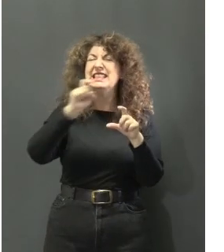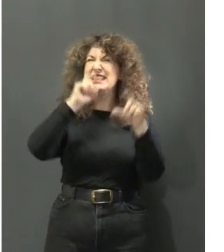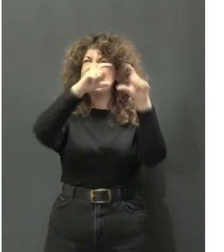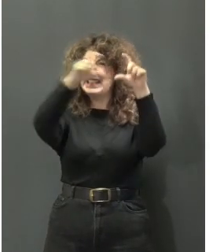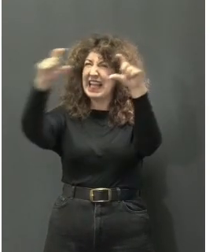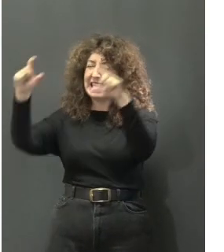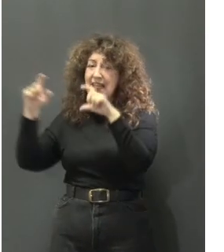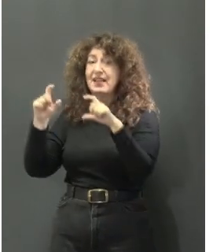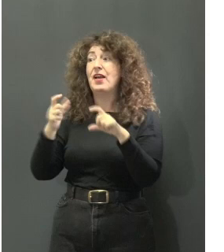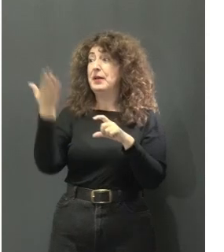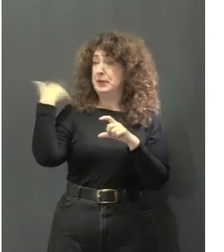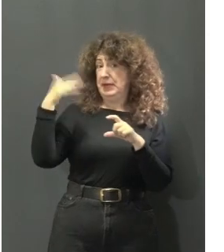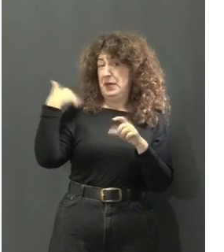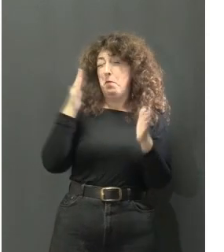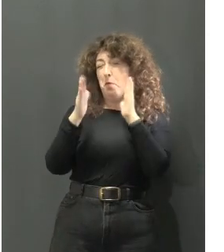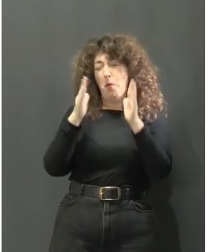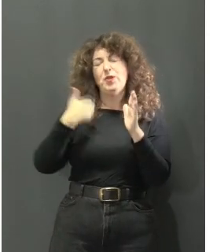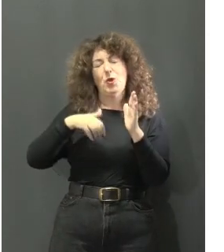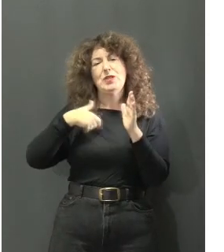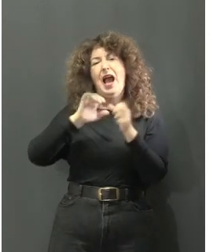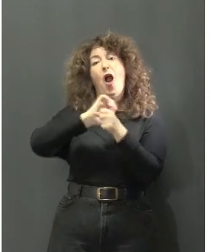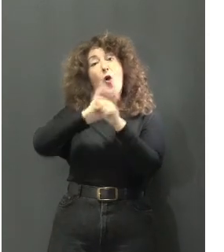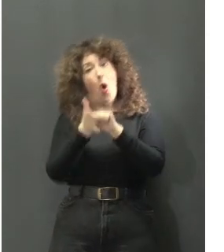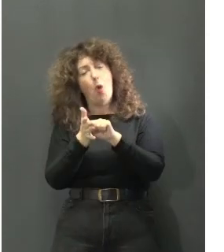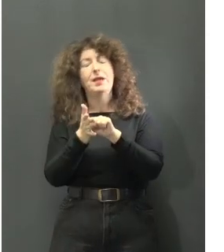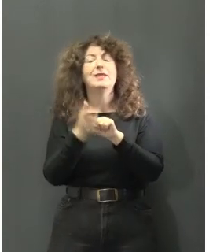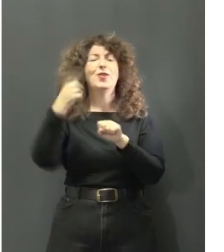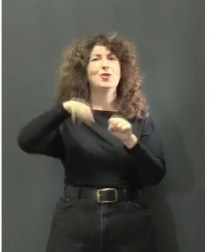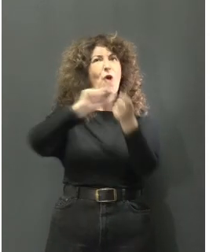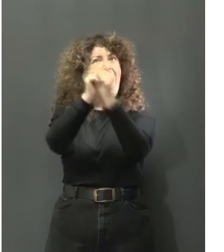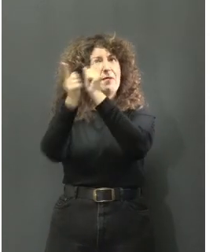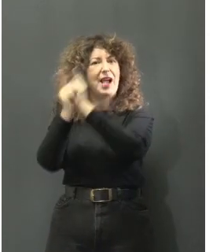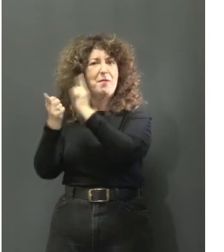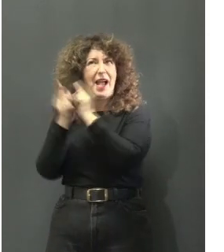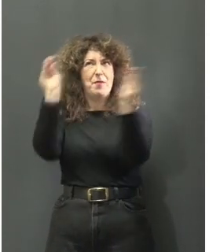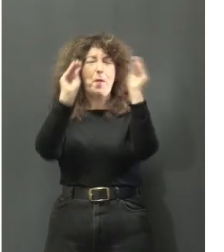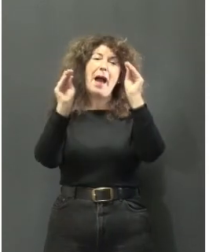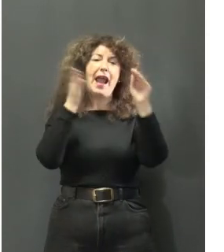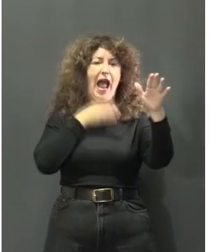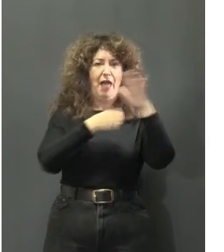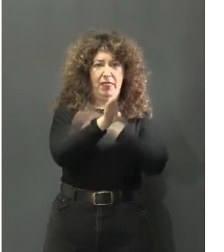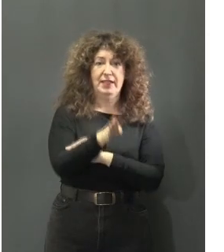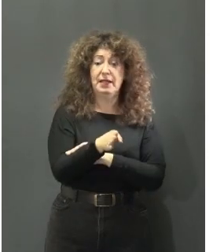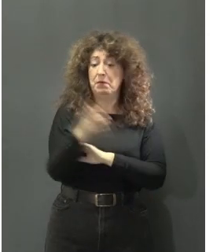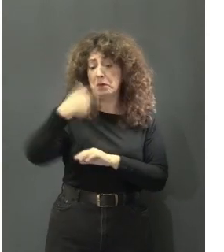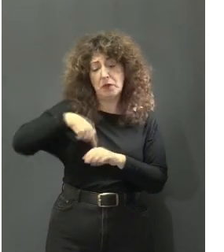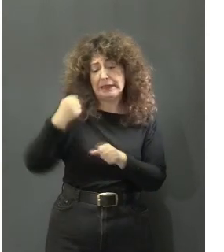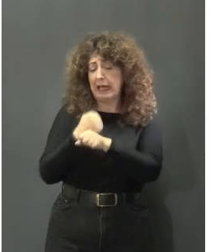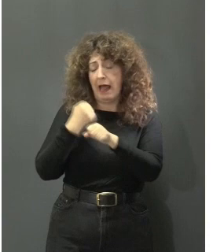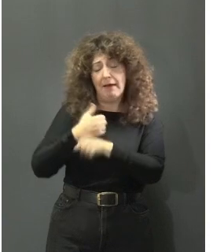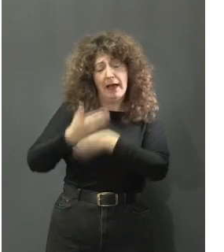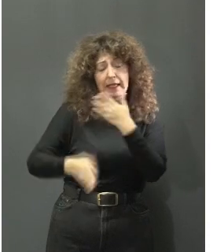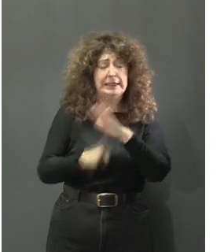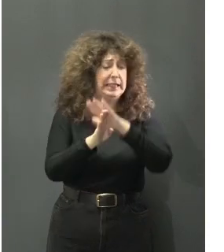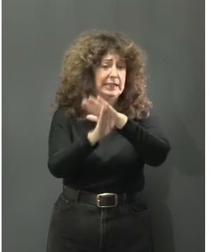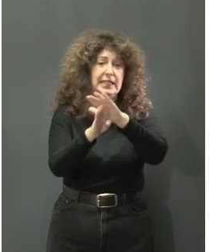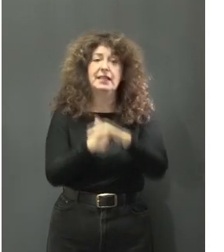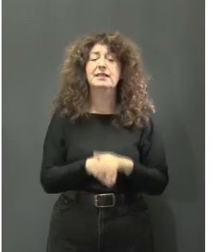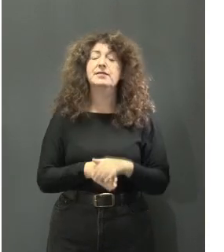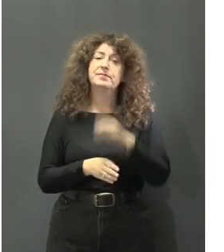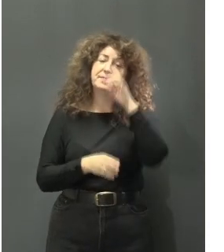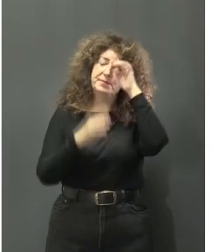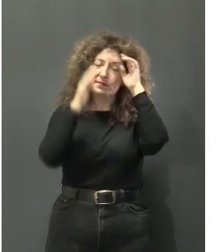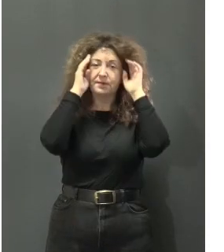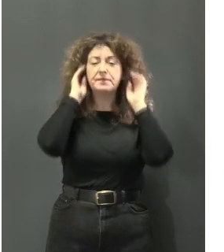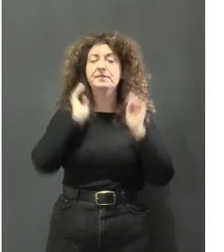para que fueran también más accesibles. Seguimos trabajando en ello y con la implicación de todo el personal del